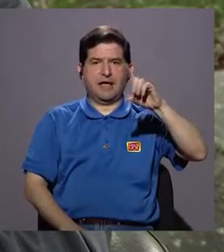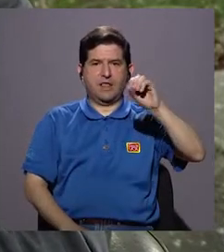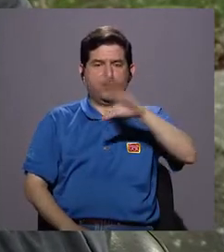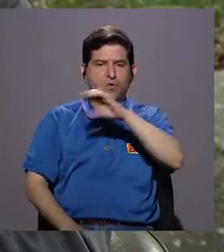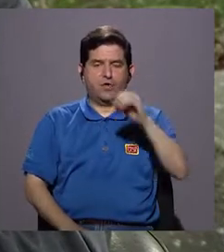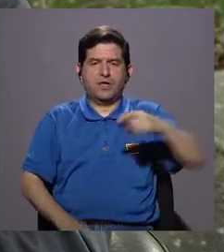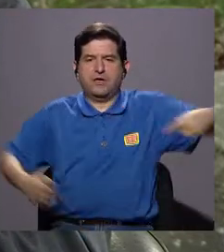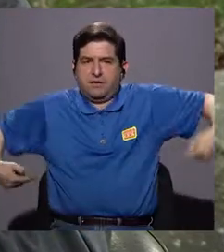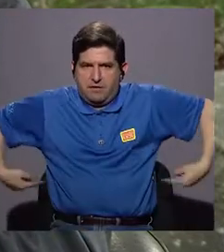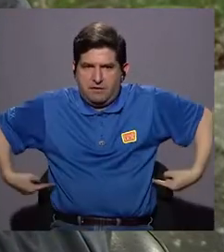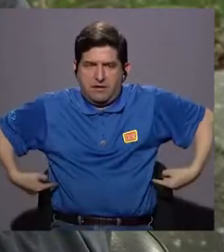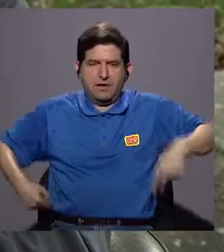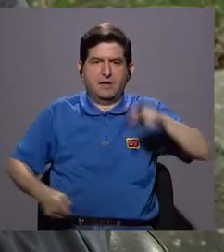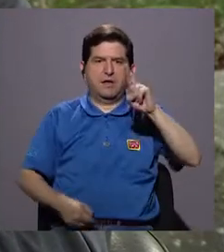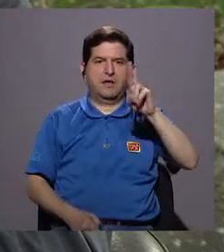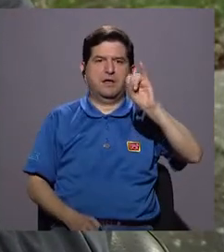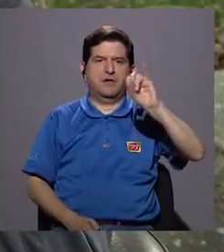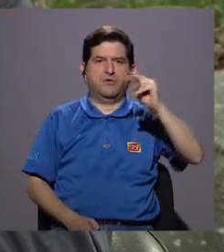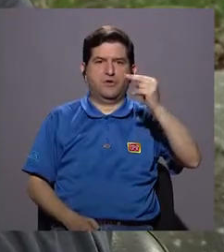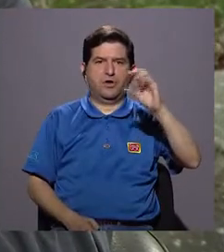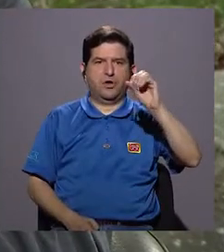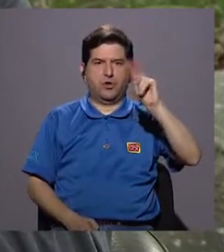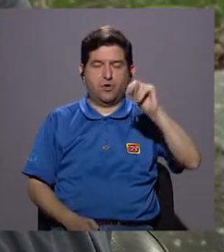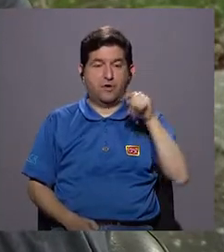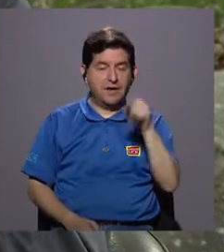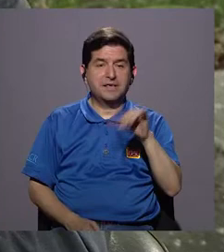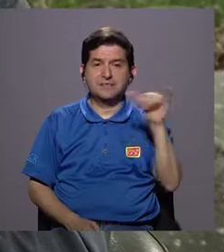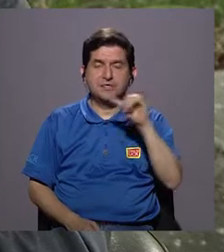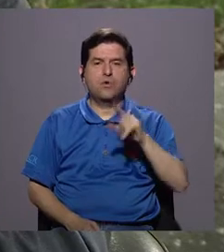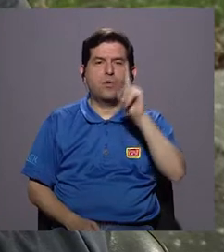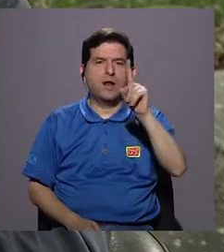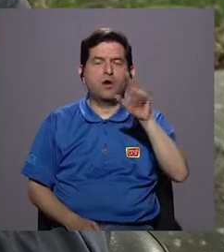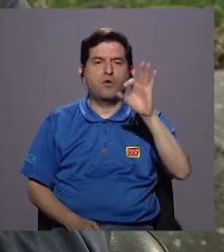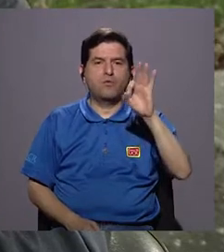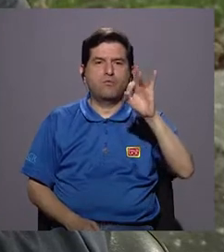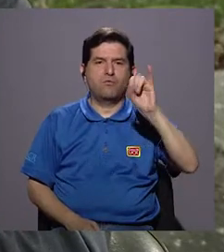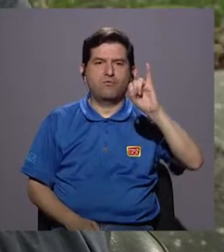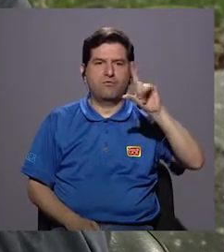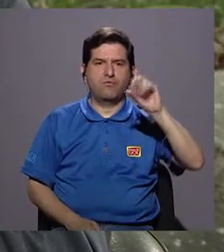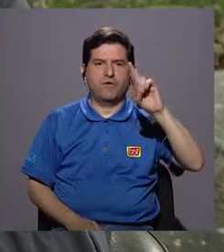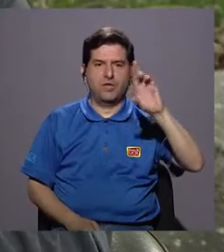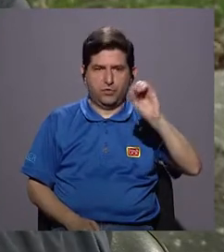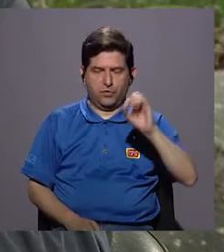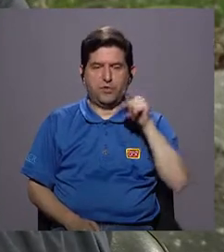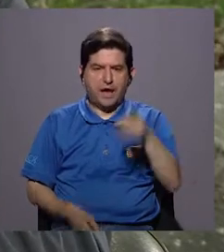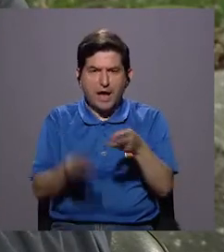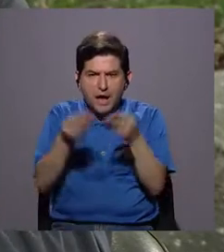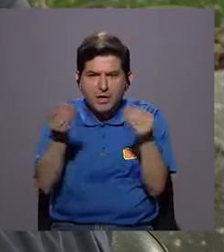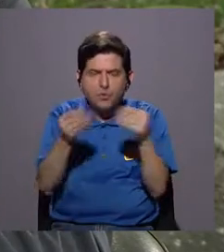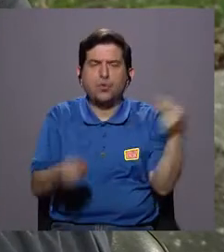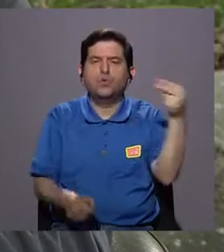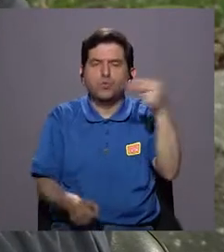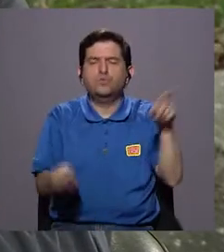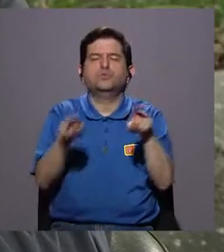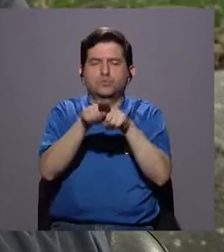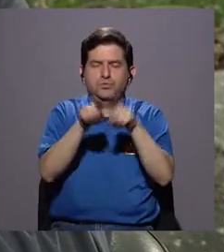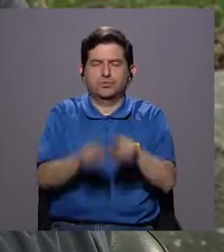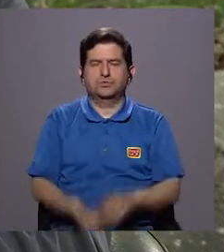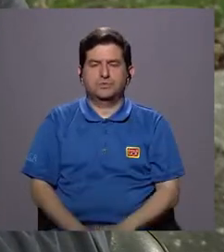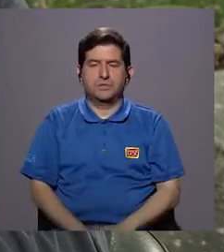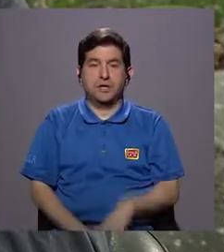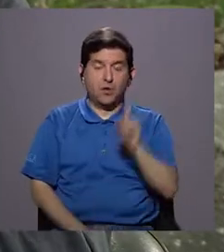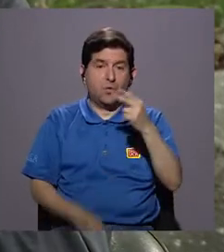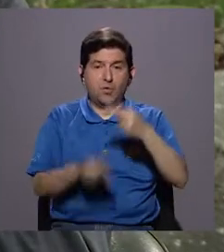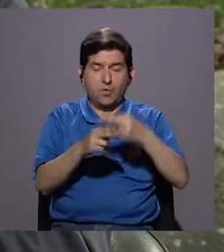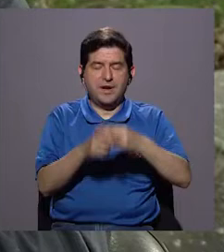cambios que ocurren a nivel del riñón. El riñón es un filtro. Él va también, tiene funciones donde produce ciertas hormonas, por ejemplo, es el que produce una